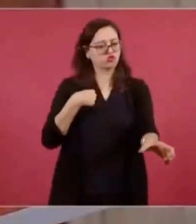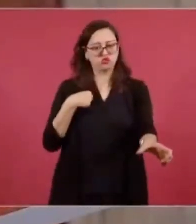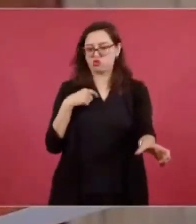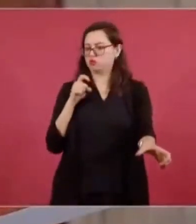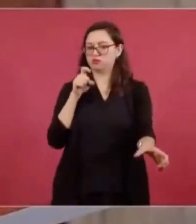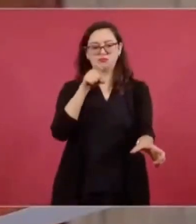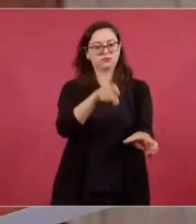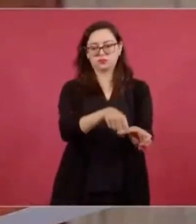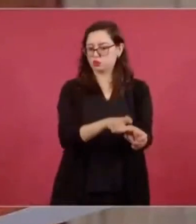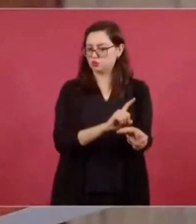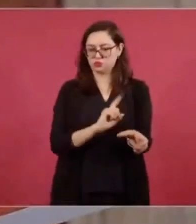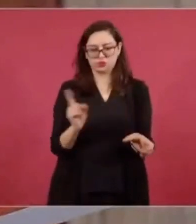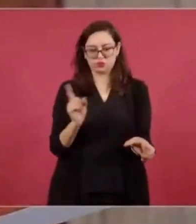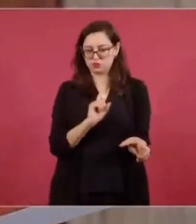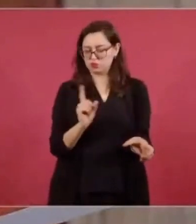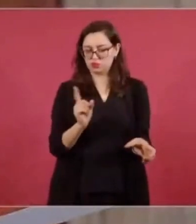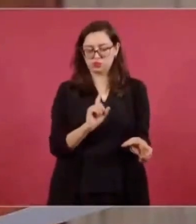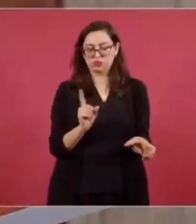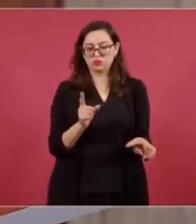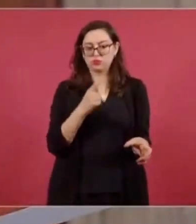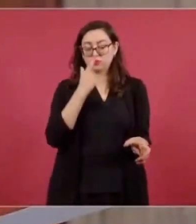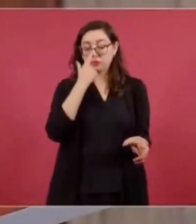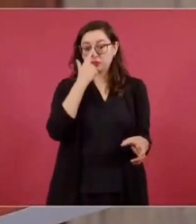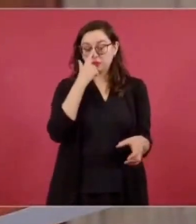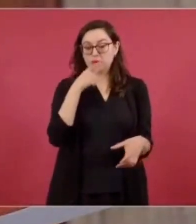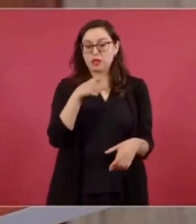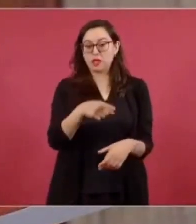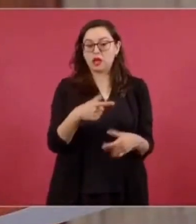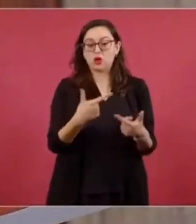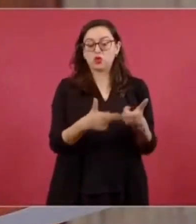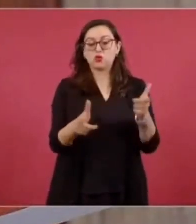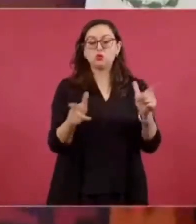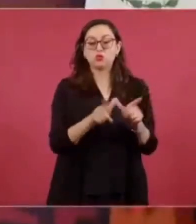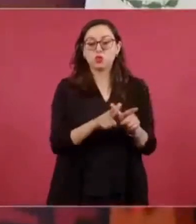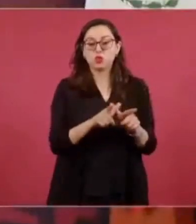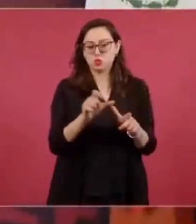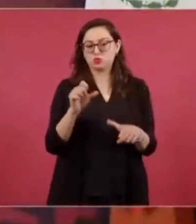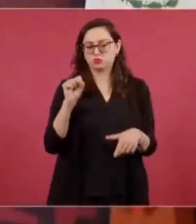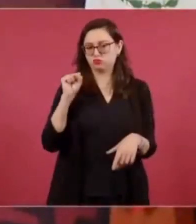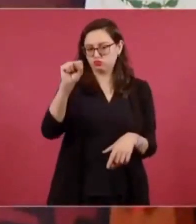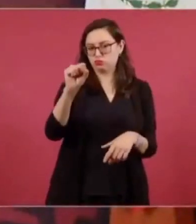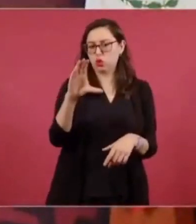pero no del Socialista de los Trabajadores, sino del Partido Comunista.